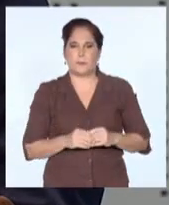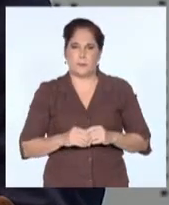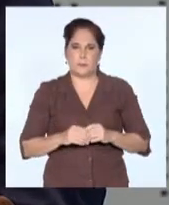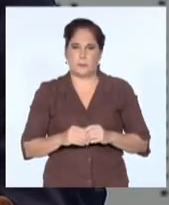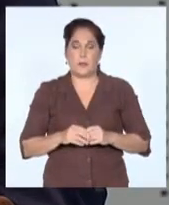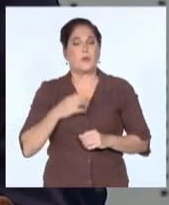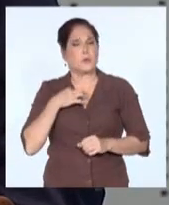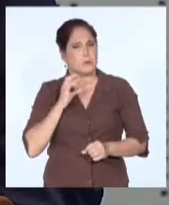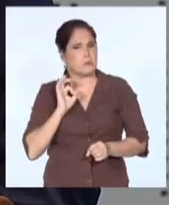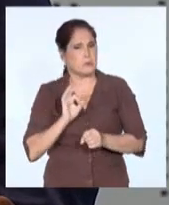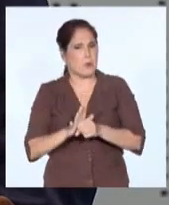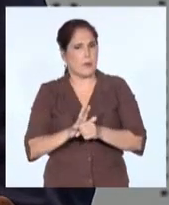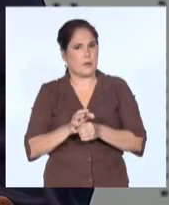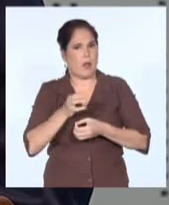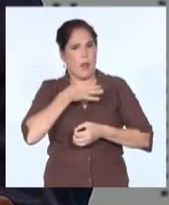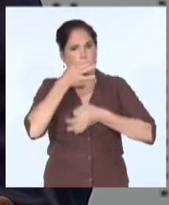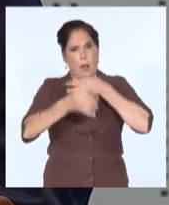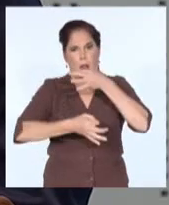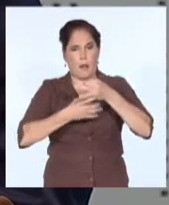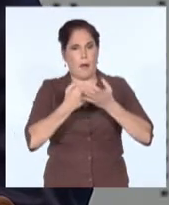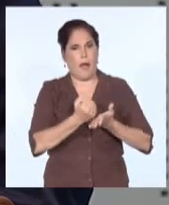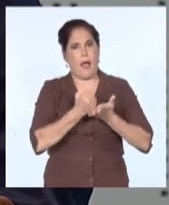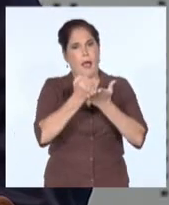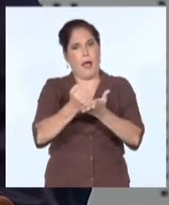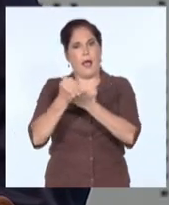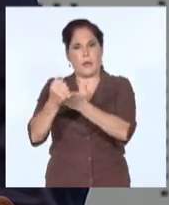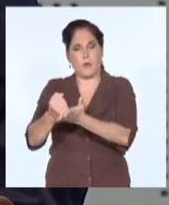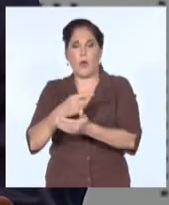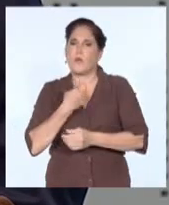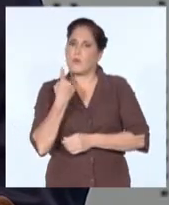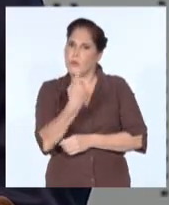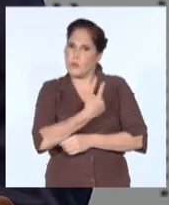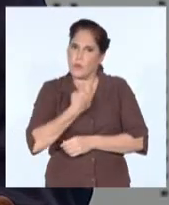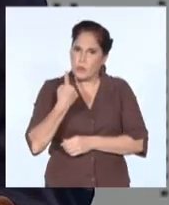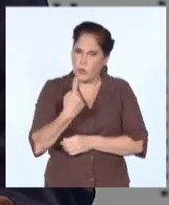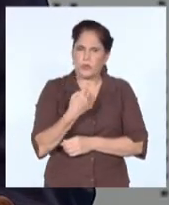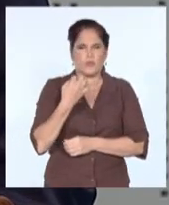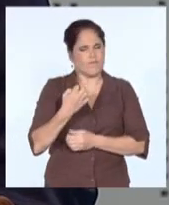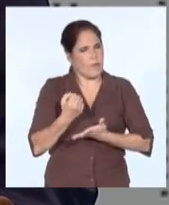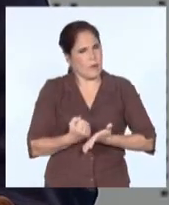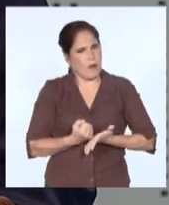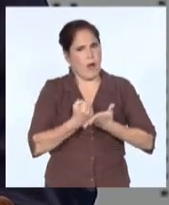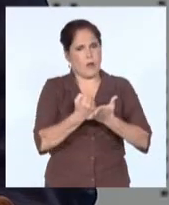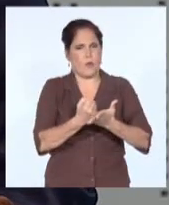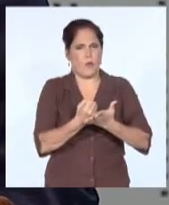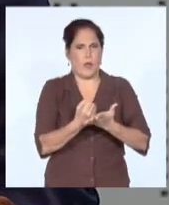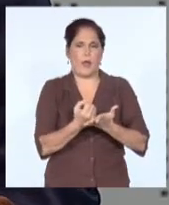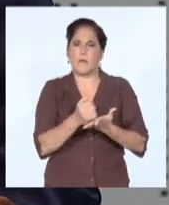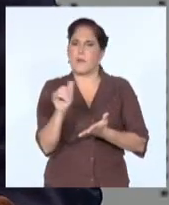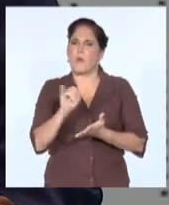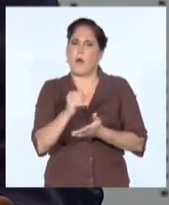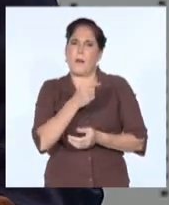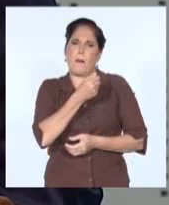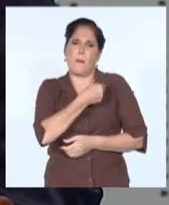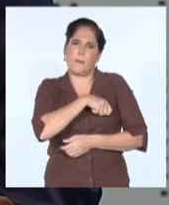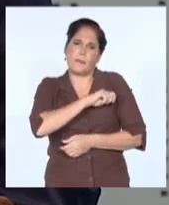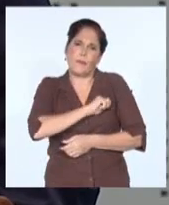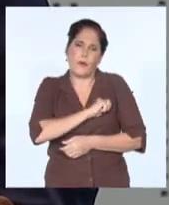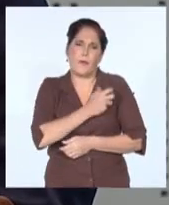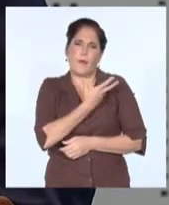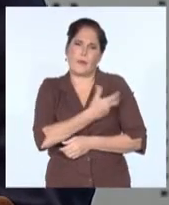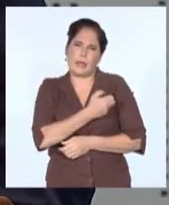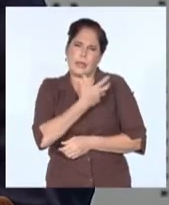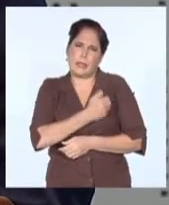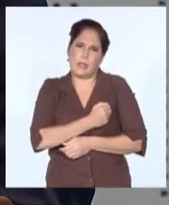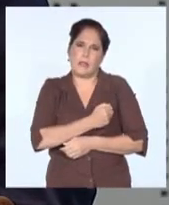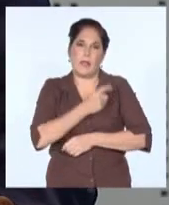Comienzo con una nota de solidaridad. Expresamos nuestras condolencias a los pueblos de Libia y